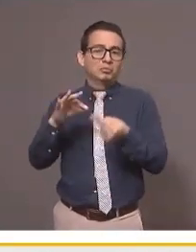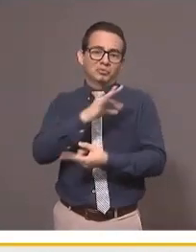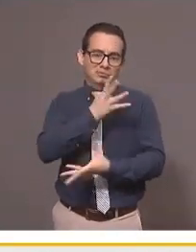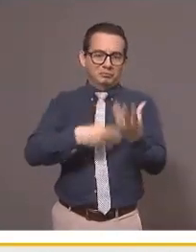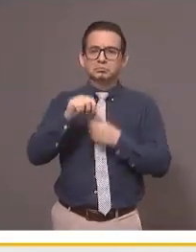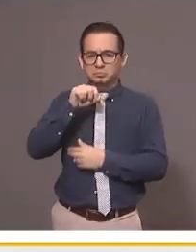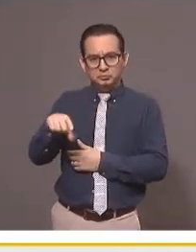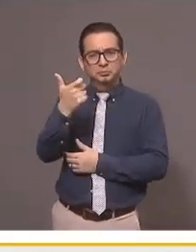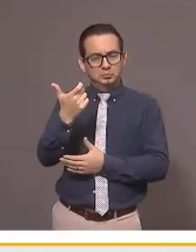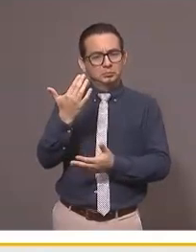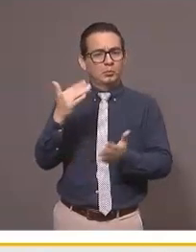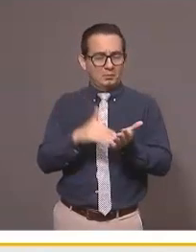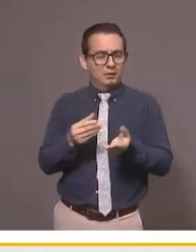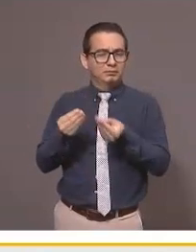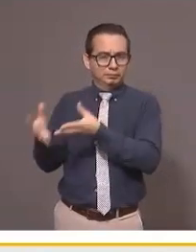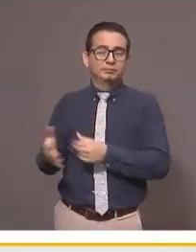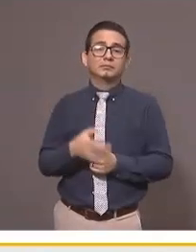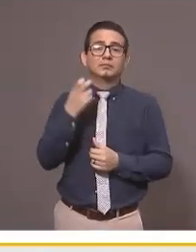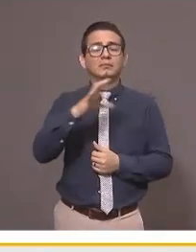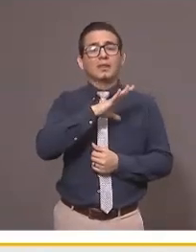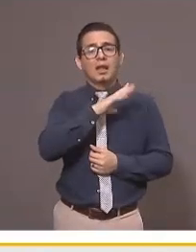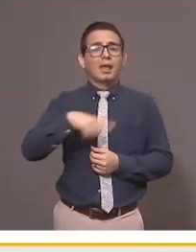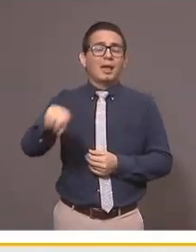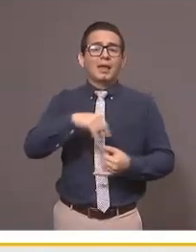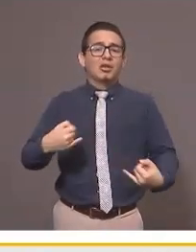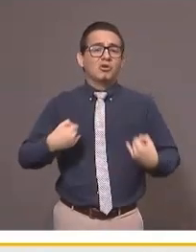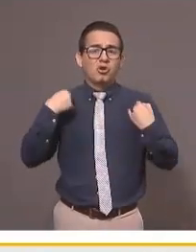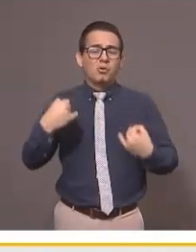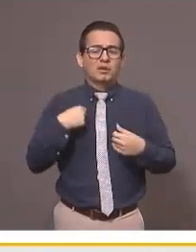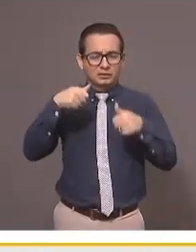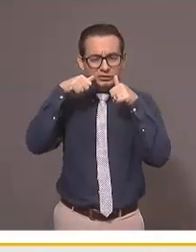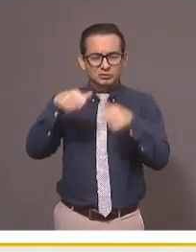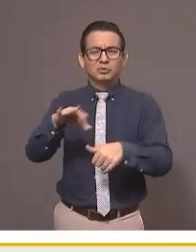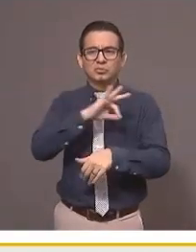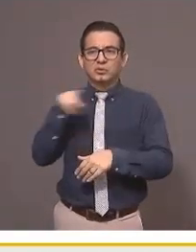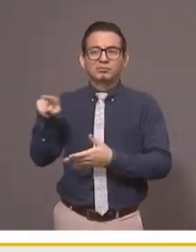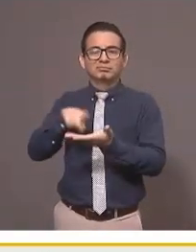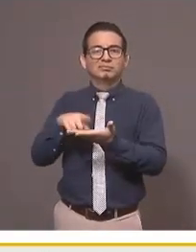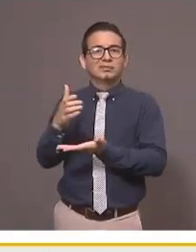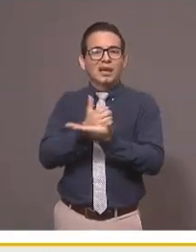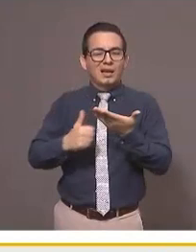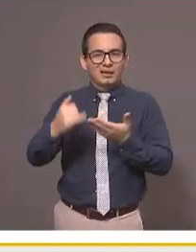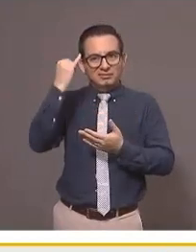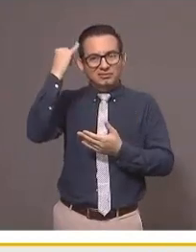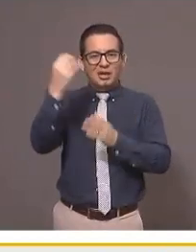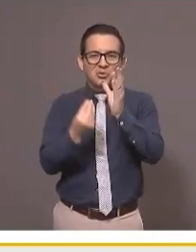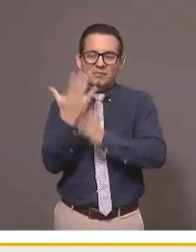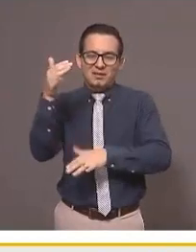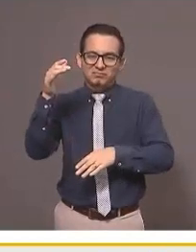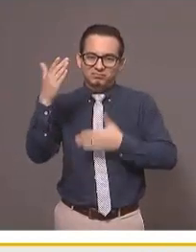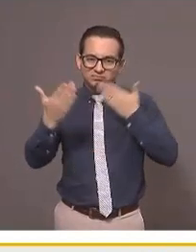a ello programas de emprendimiento basados en los jóvenes orientados a la ciencia innovación y tecnología